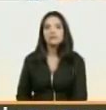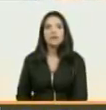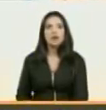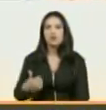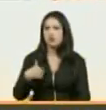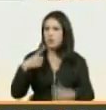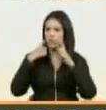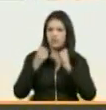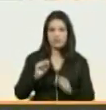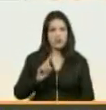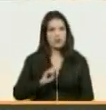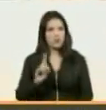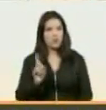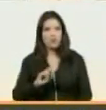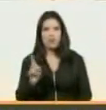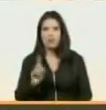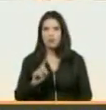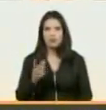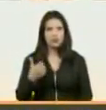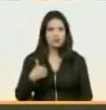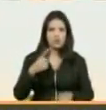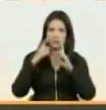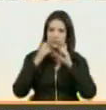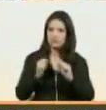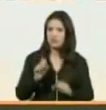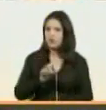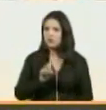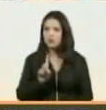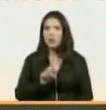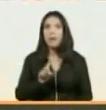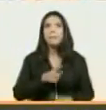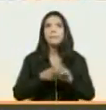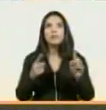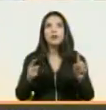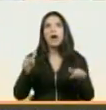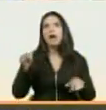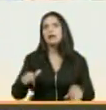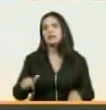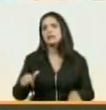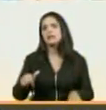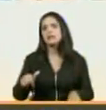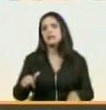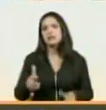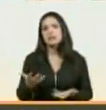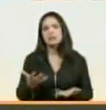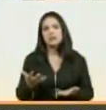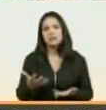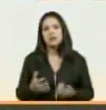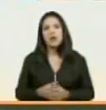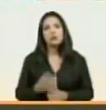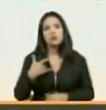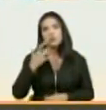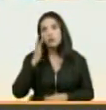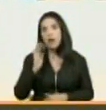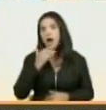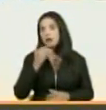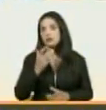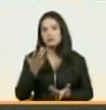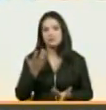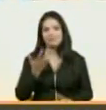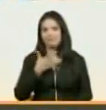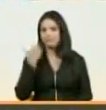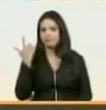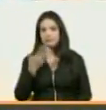yo de verdad que no soy experto en la materia. Aquí no hay manifestantes desarmados. Yo creo que es un acto de cinismo, un